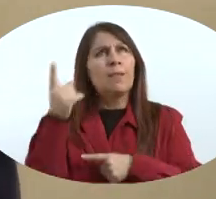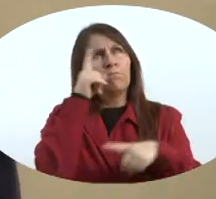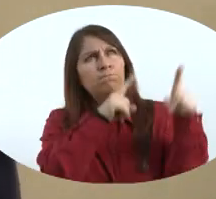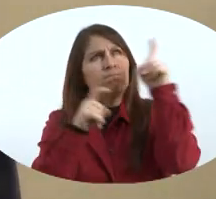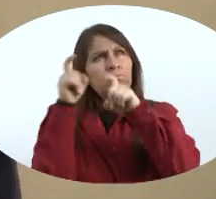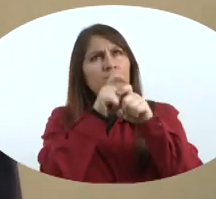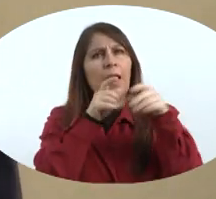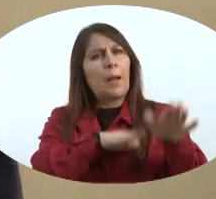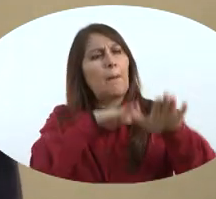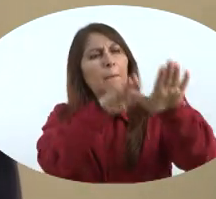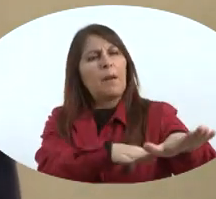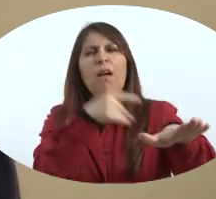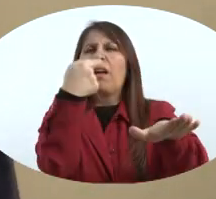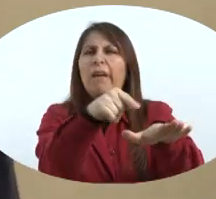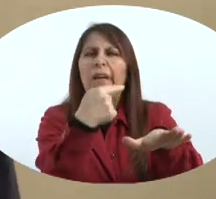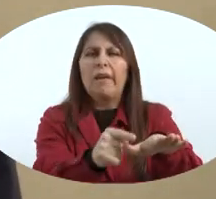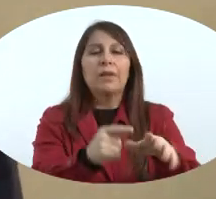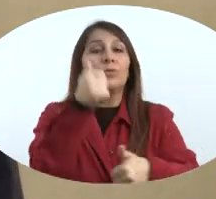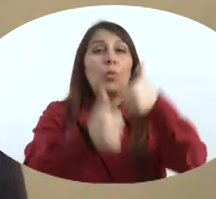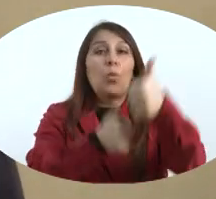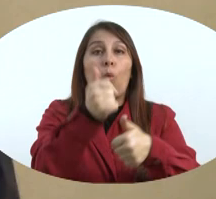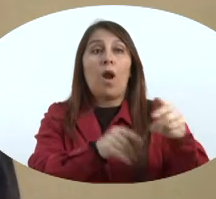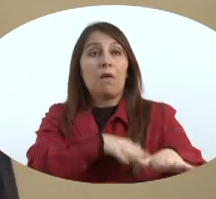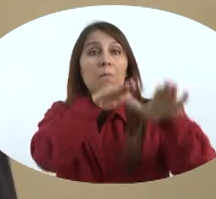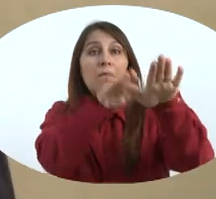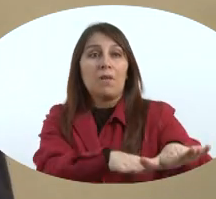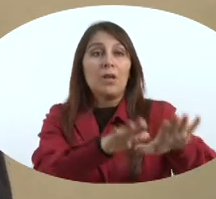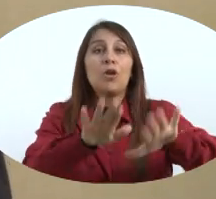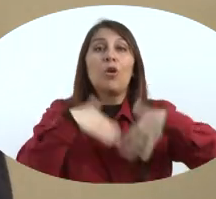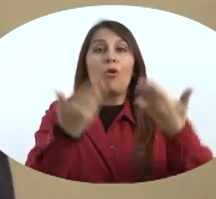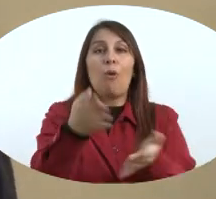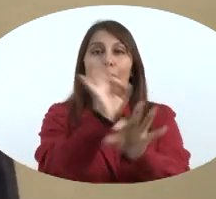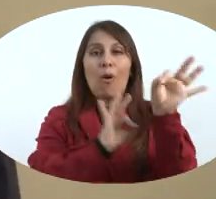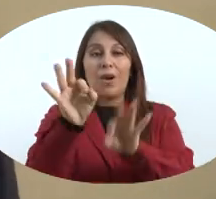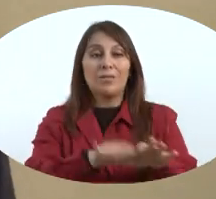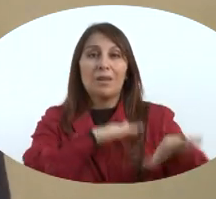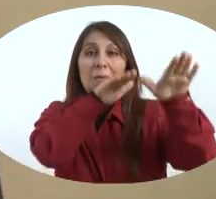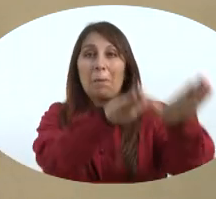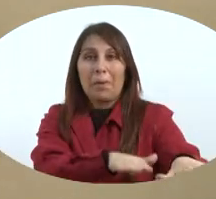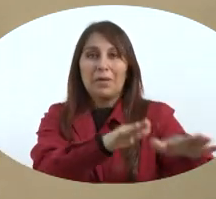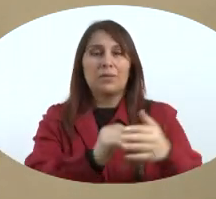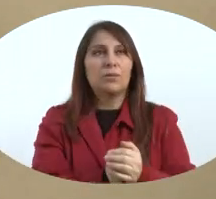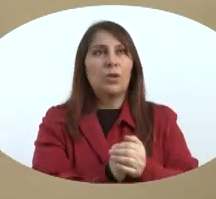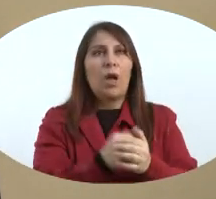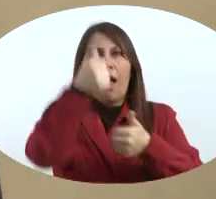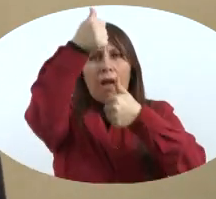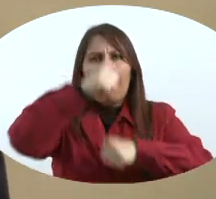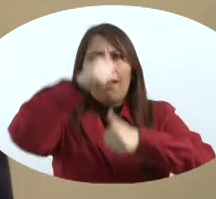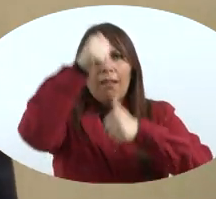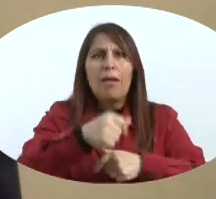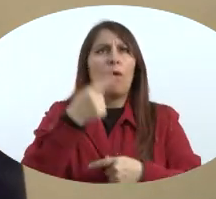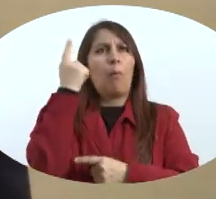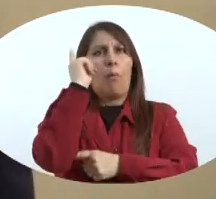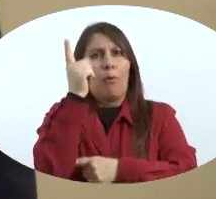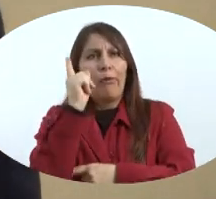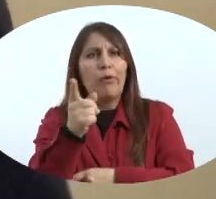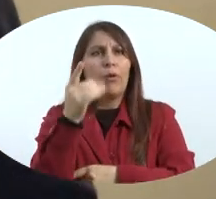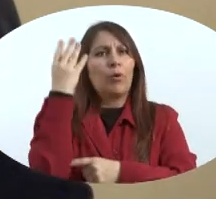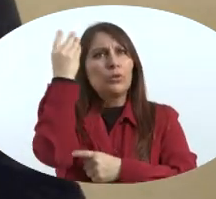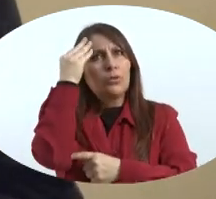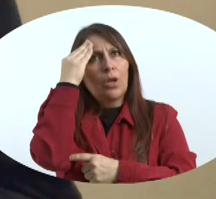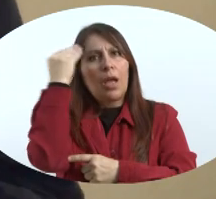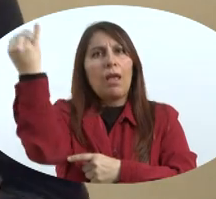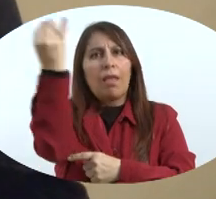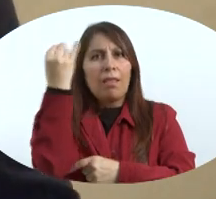es una representación cuál debe ser una representación y cómo se debe organizar una representación que criterios políticos ideológicos y prácticos